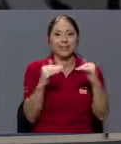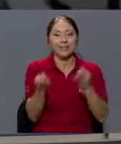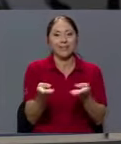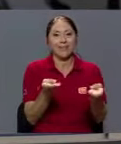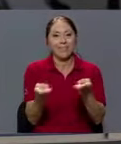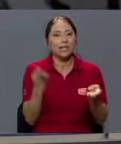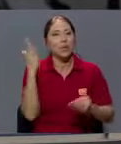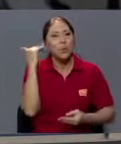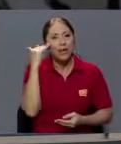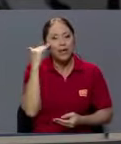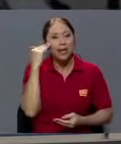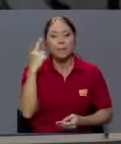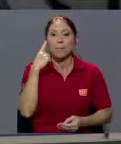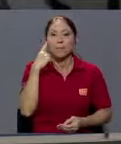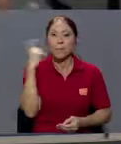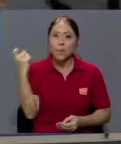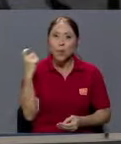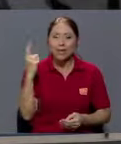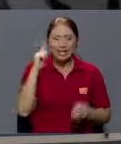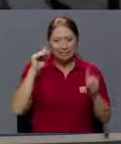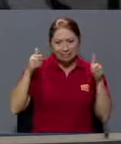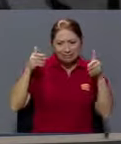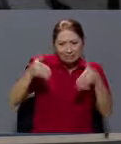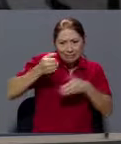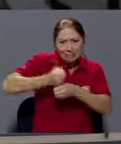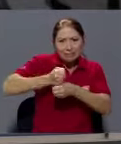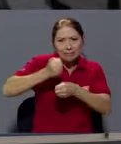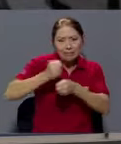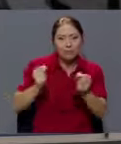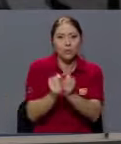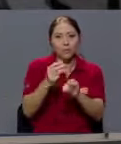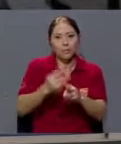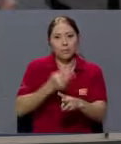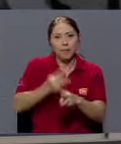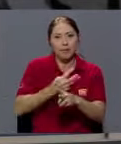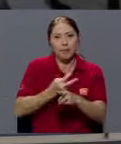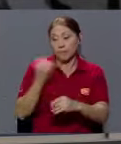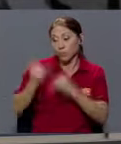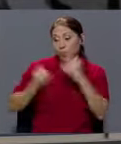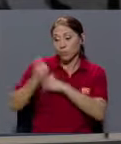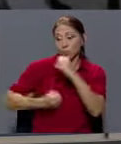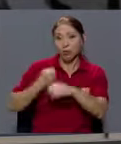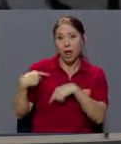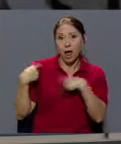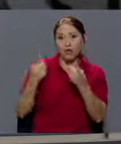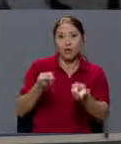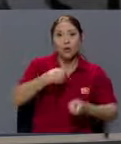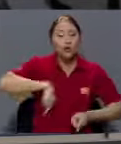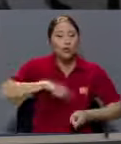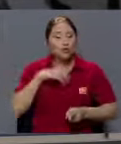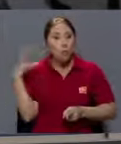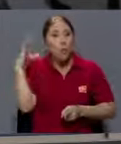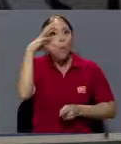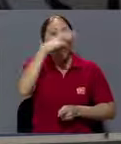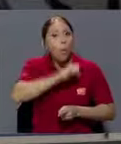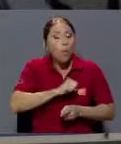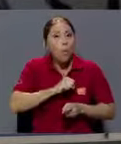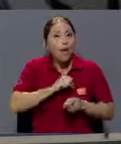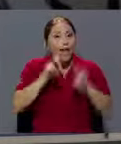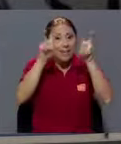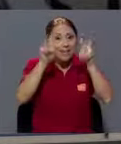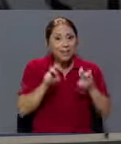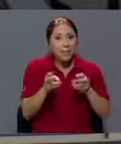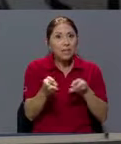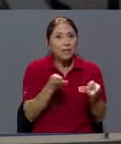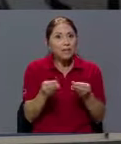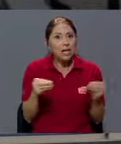ha sido porque se ha apostado decididamente por la matemática, y por eso hay que decir que en los últimos años evidenciamos un repunte en las promociones de